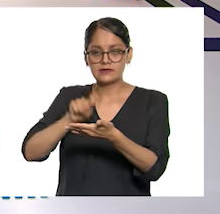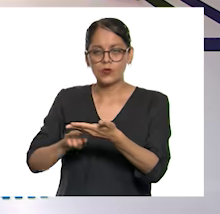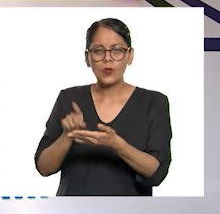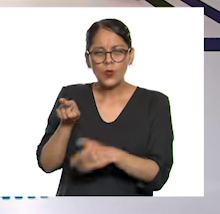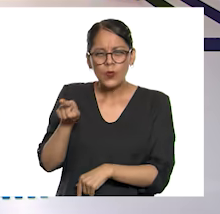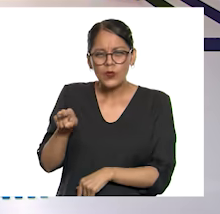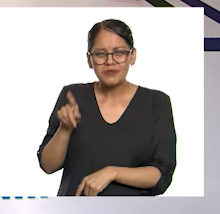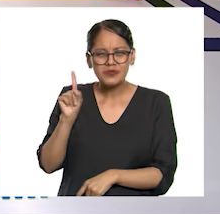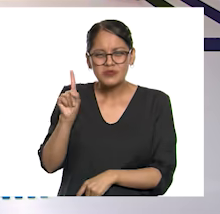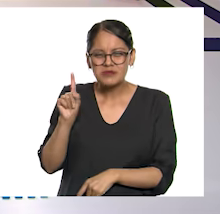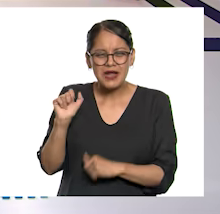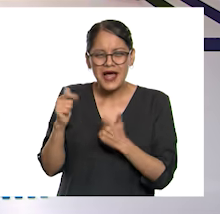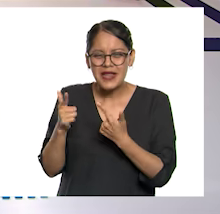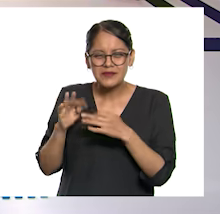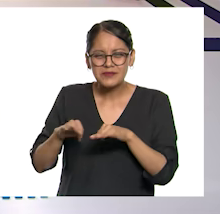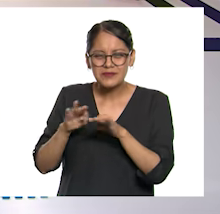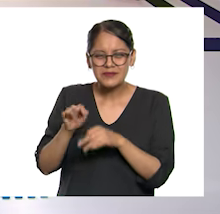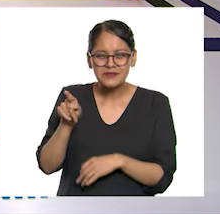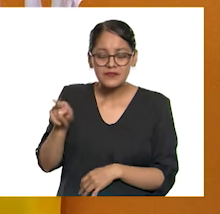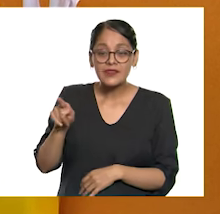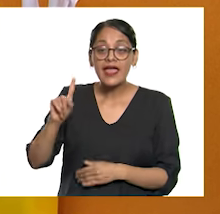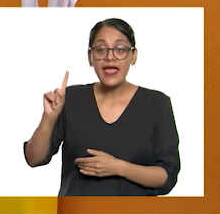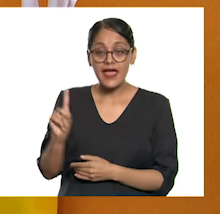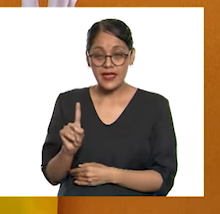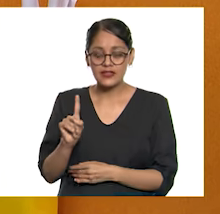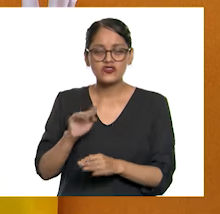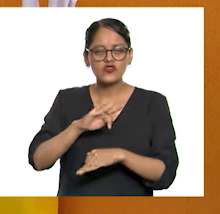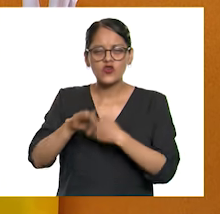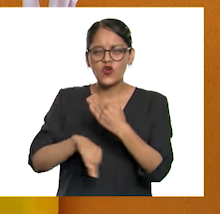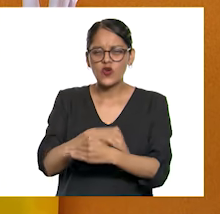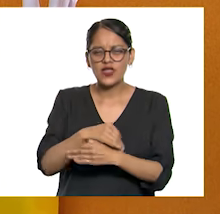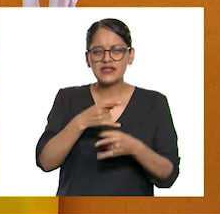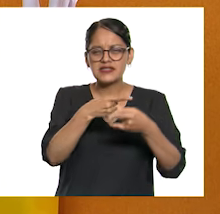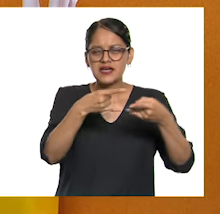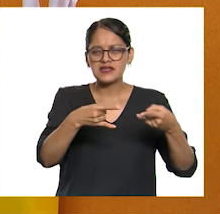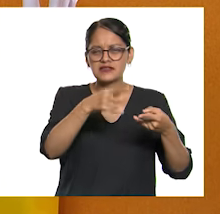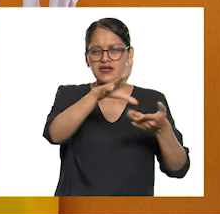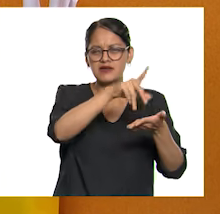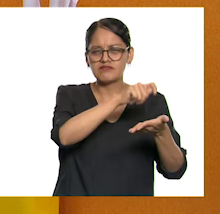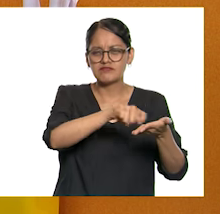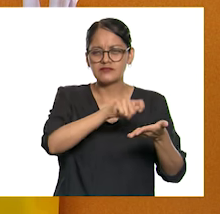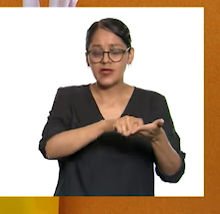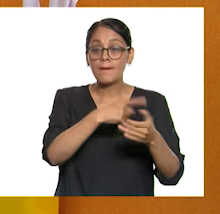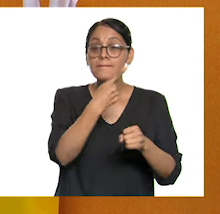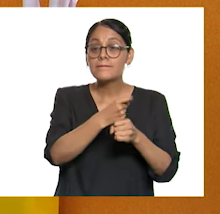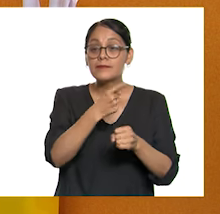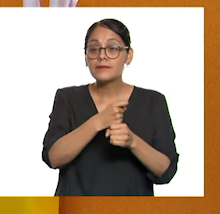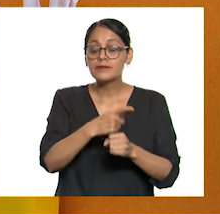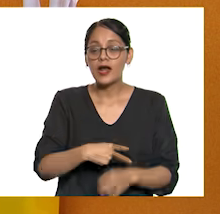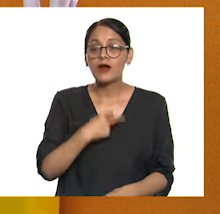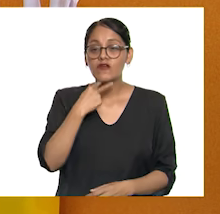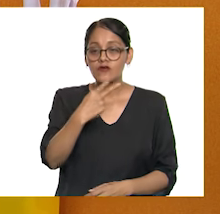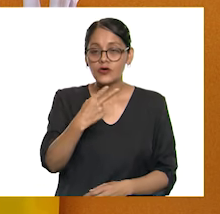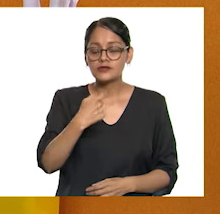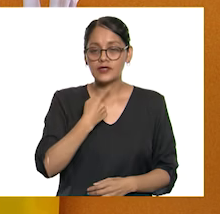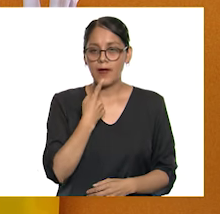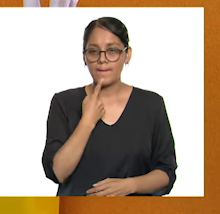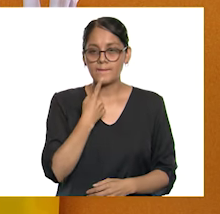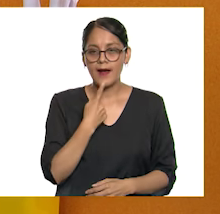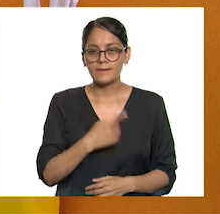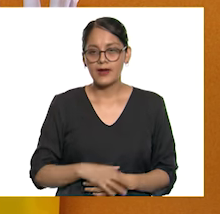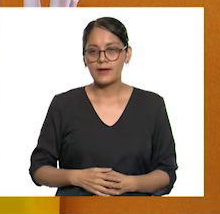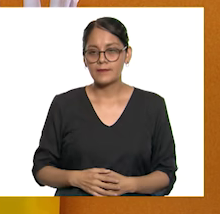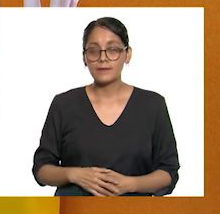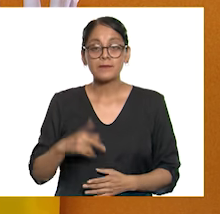muy curioso. Él recabó todas las historias de manera oral. Es decir, sus cuentos eran